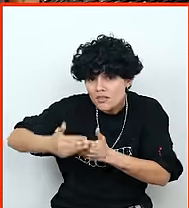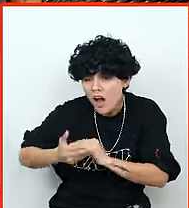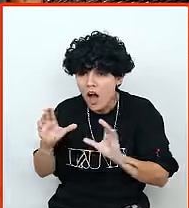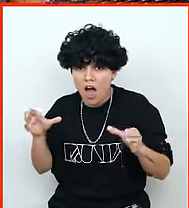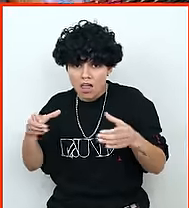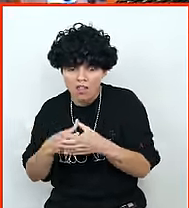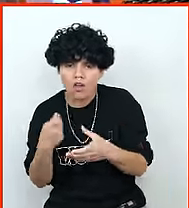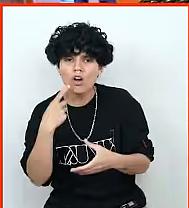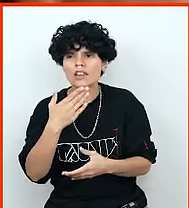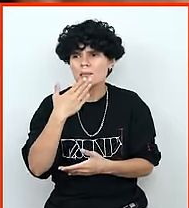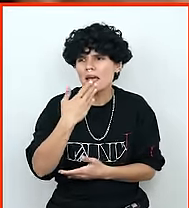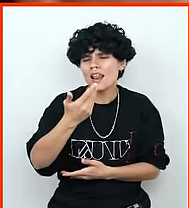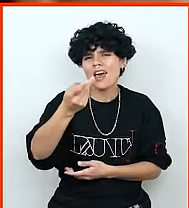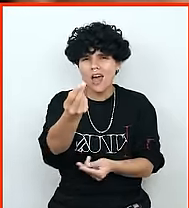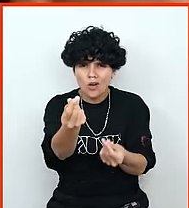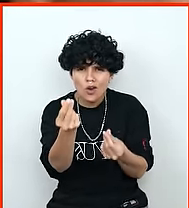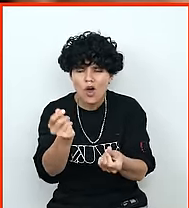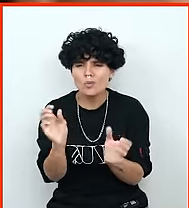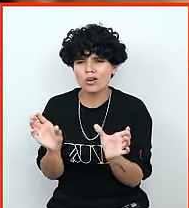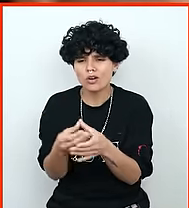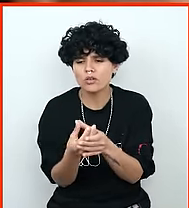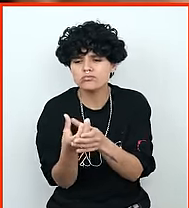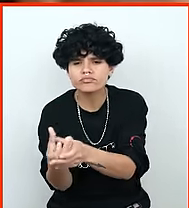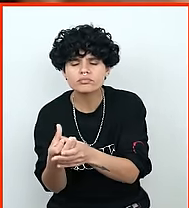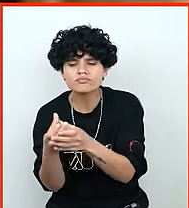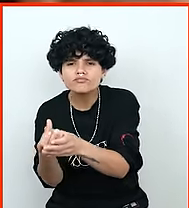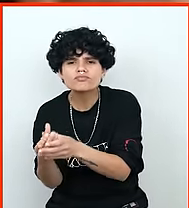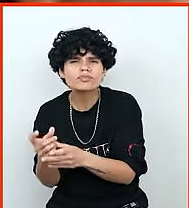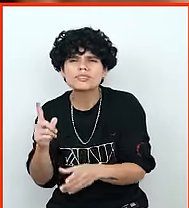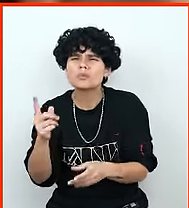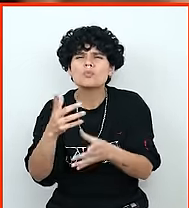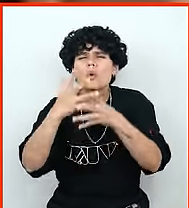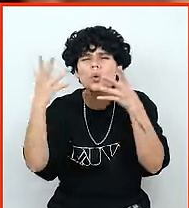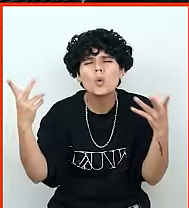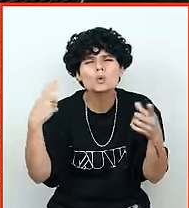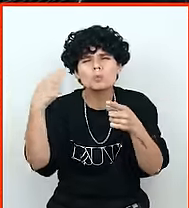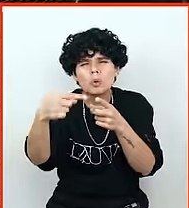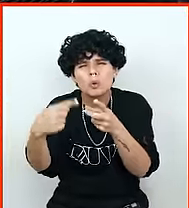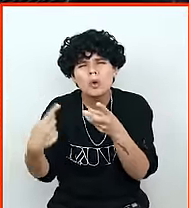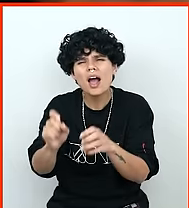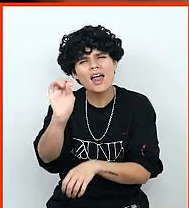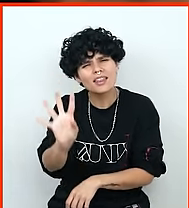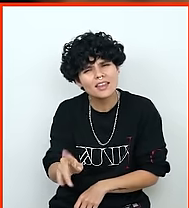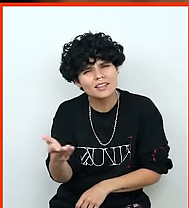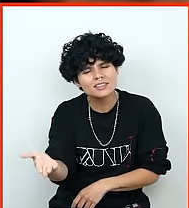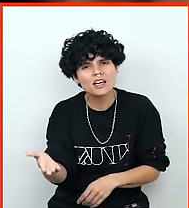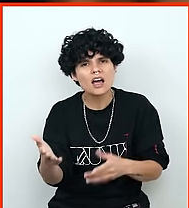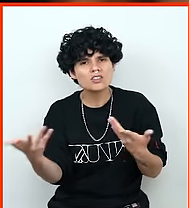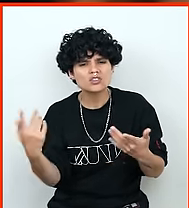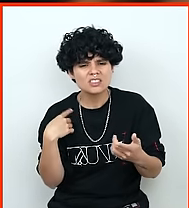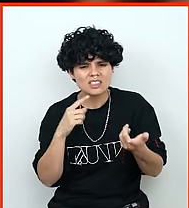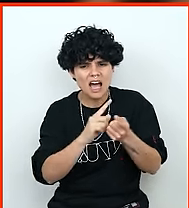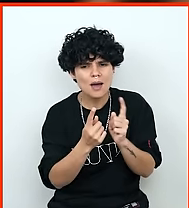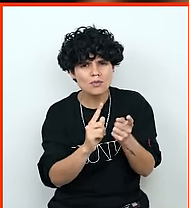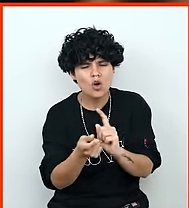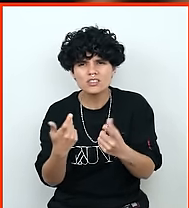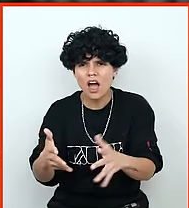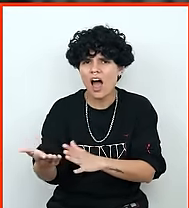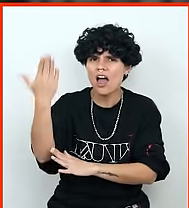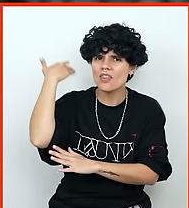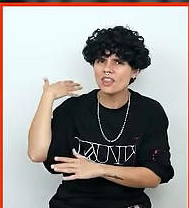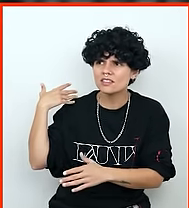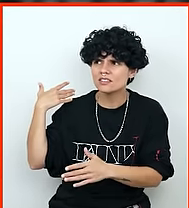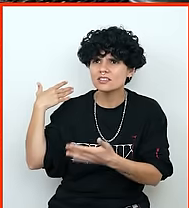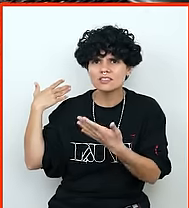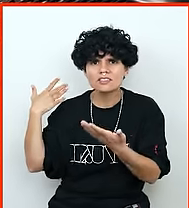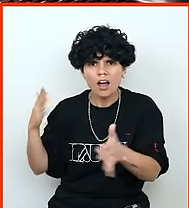que ver con grupos económicos, tiene que ver con muchos matices en realidad. Todos estos cambios vienen pensados de antes. Pues.